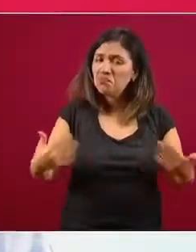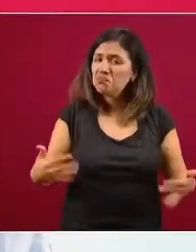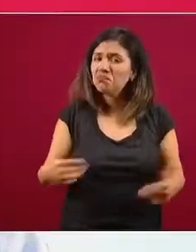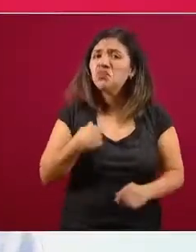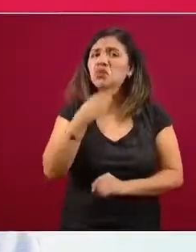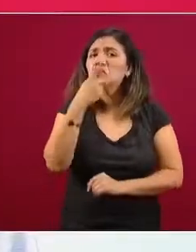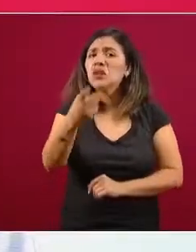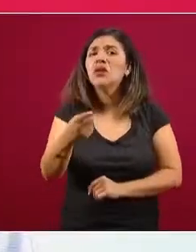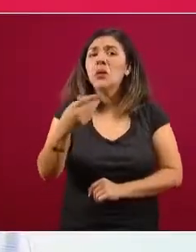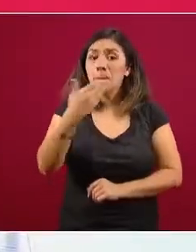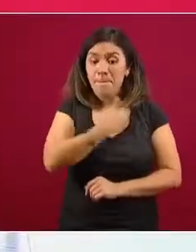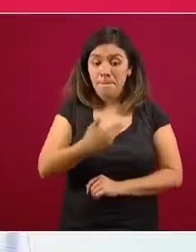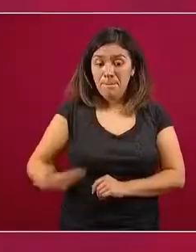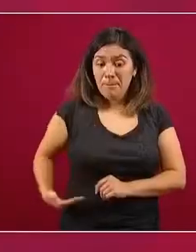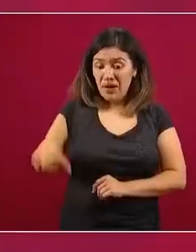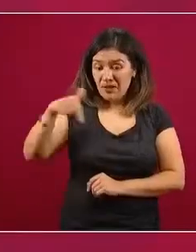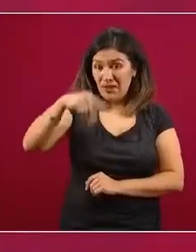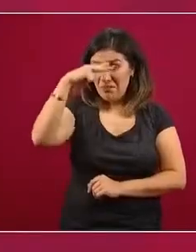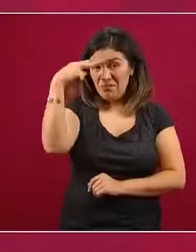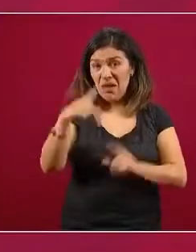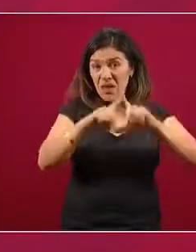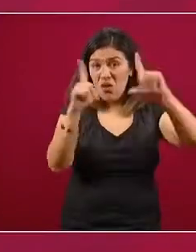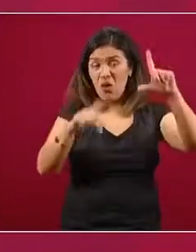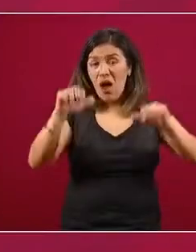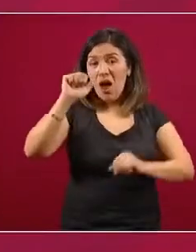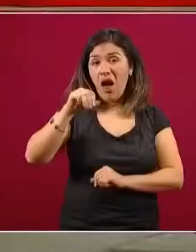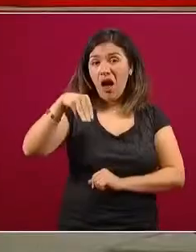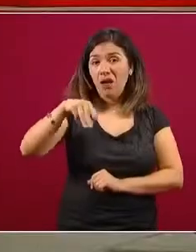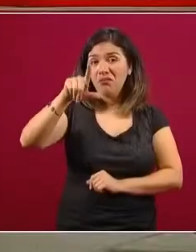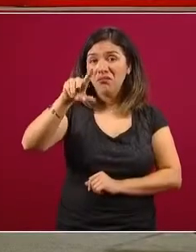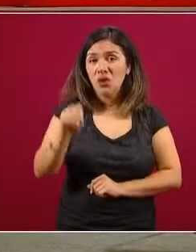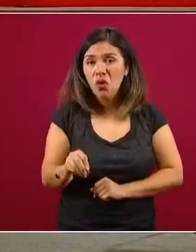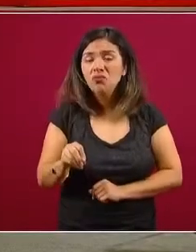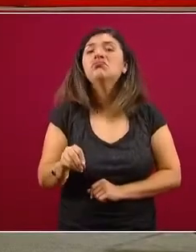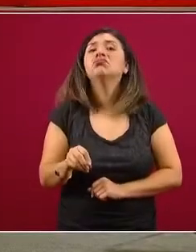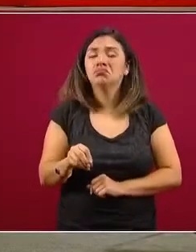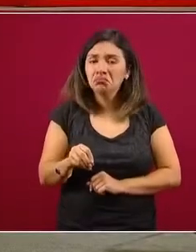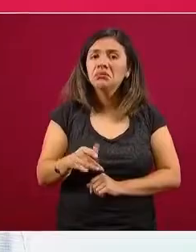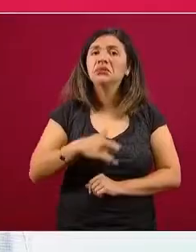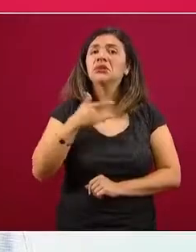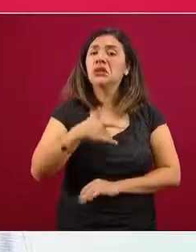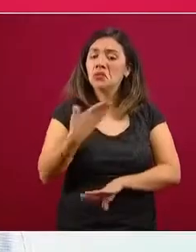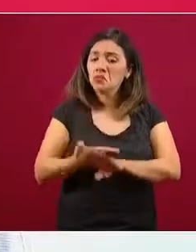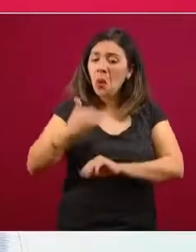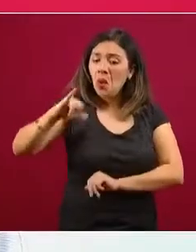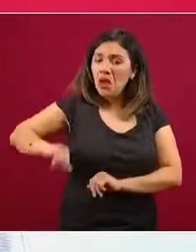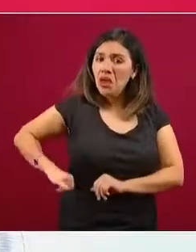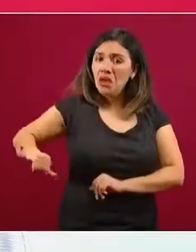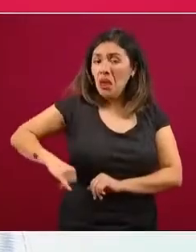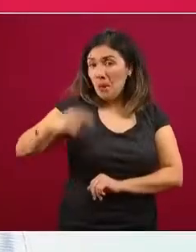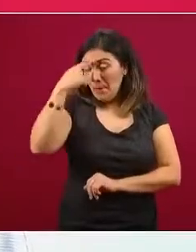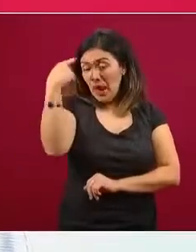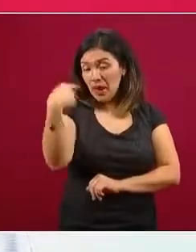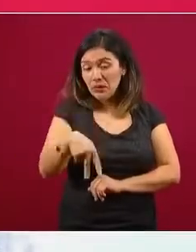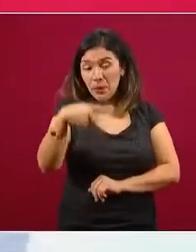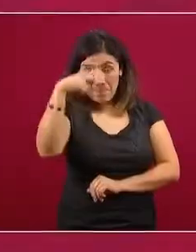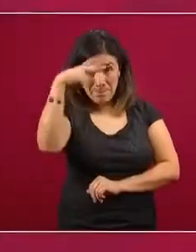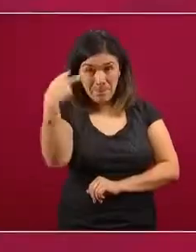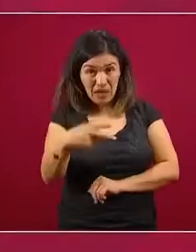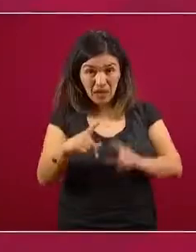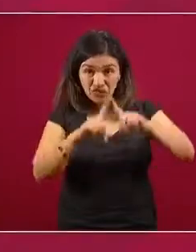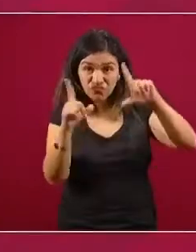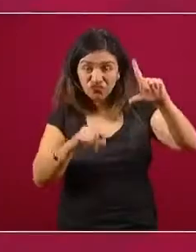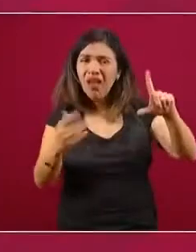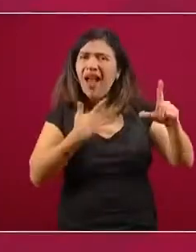le externé que el presidente de la República, Andrés Manuel López Obrador, está muy interesado en que México tenga